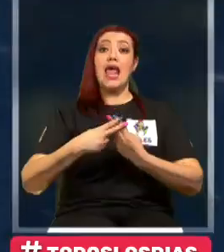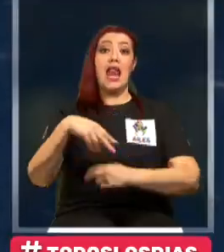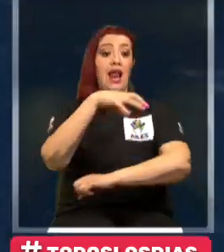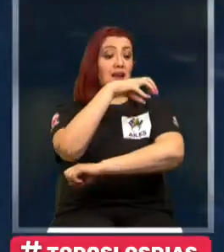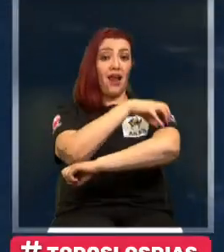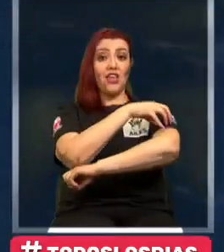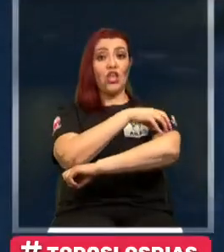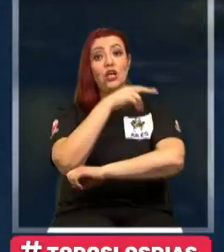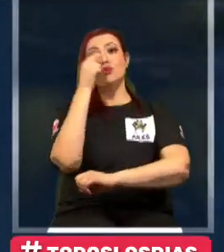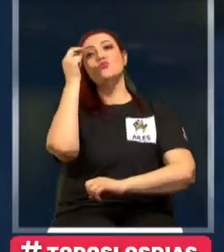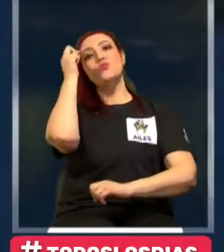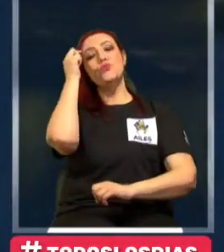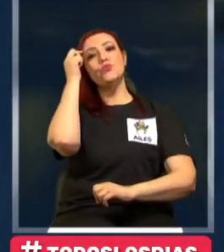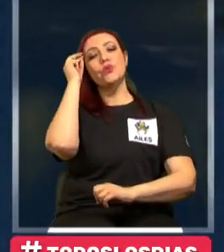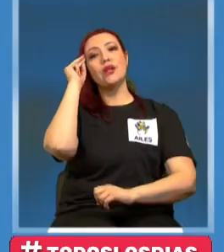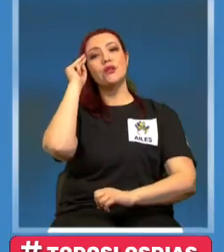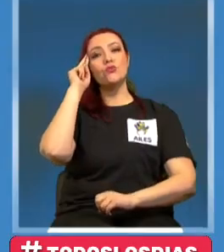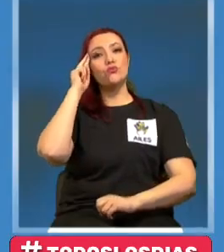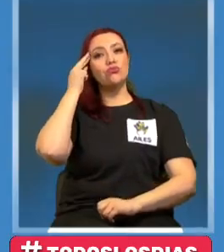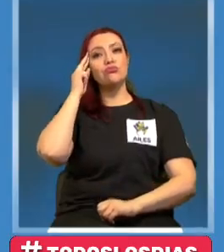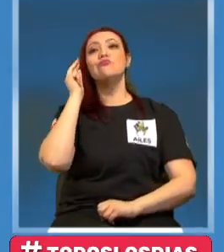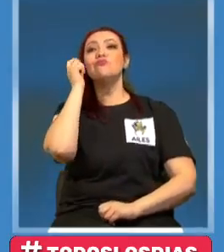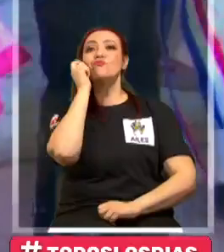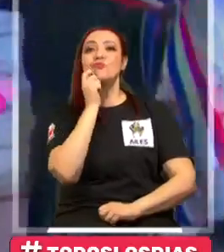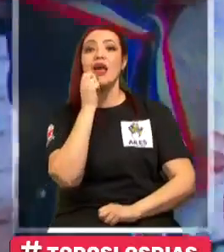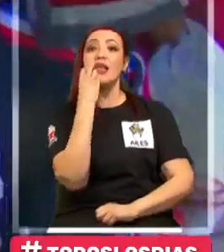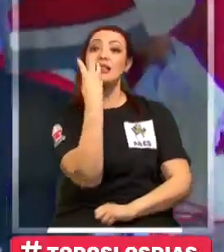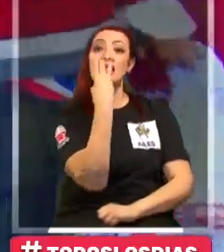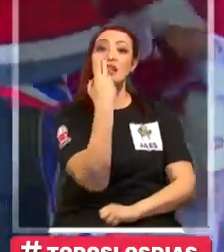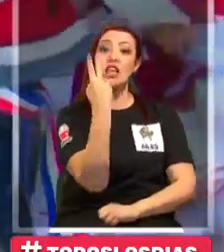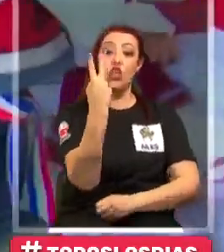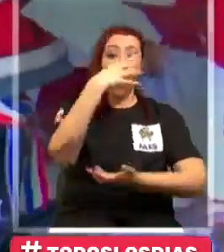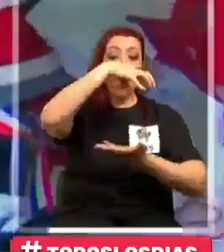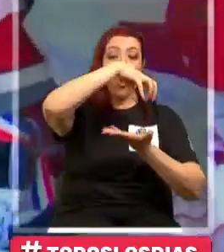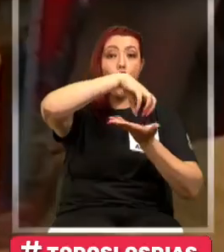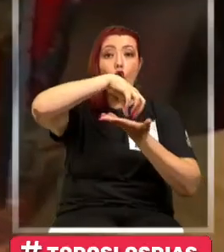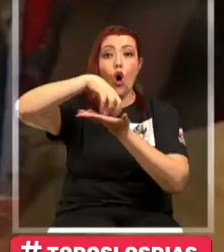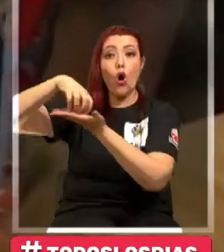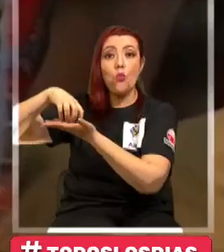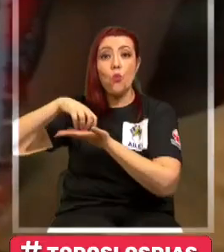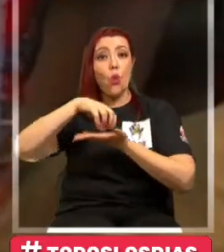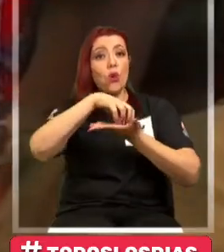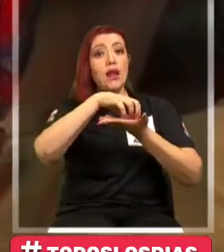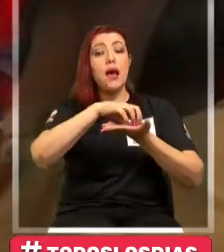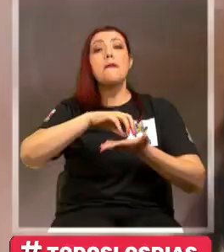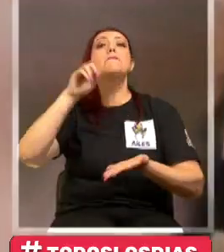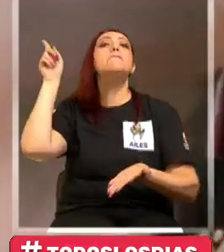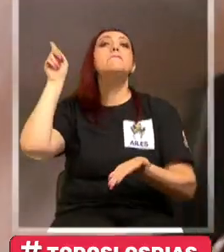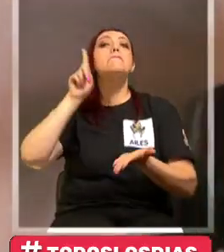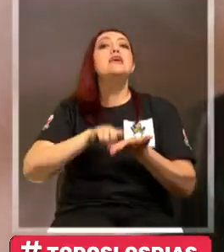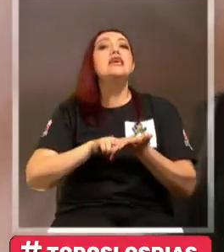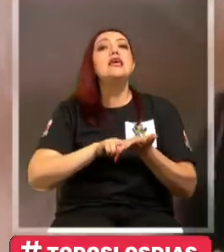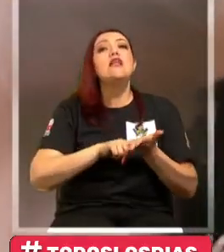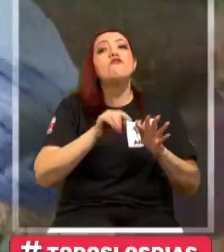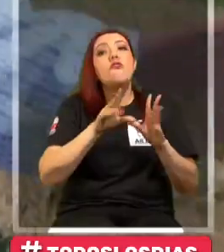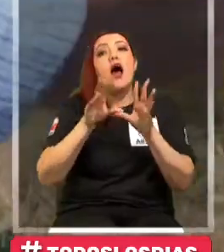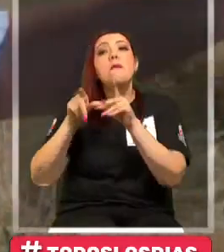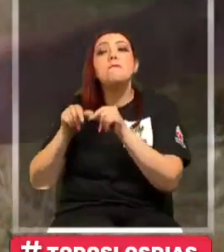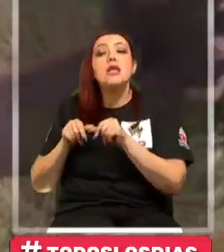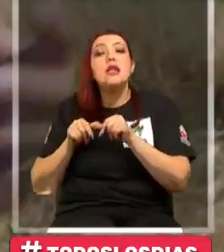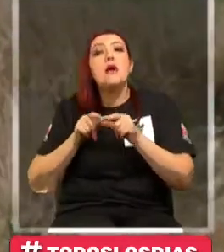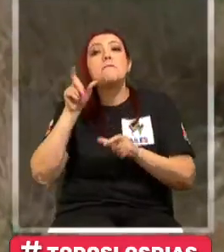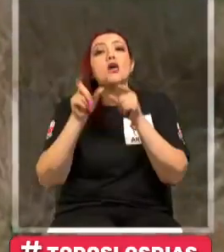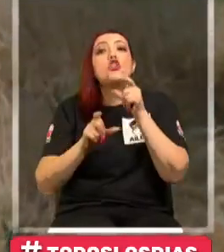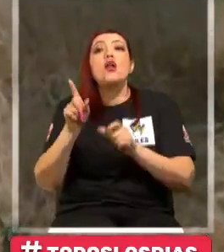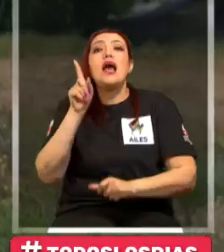que involucra el global de las 32 comunas para la atención de más de 1000 familias que tienen niños en Teletón. de